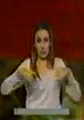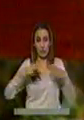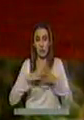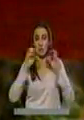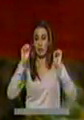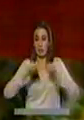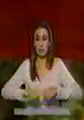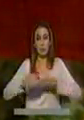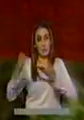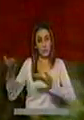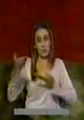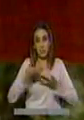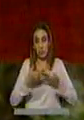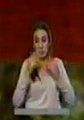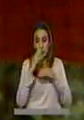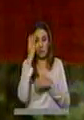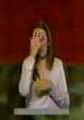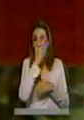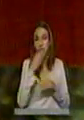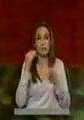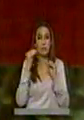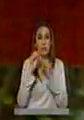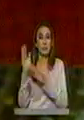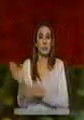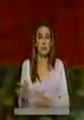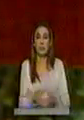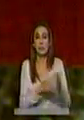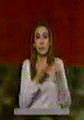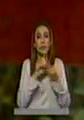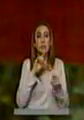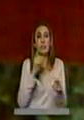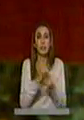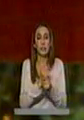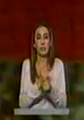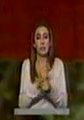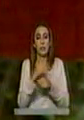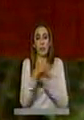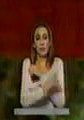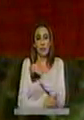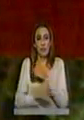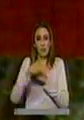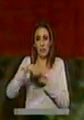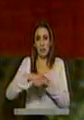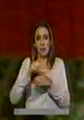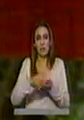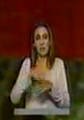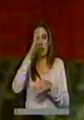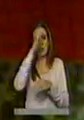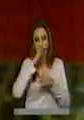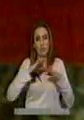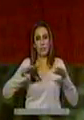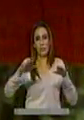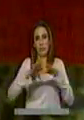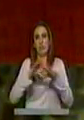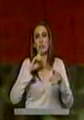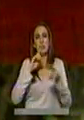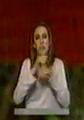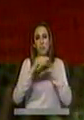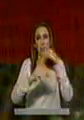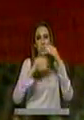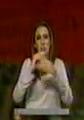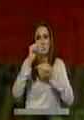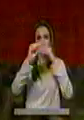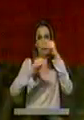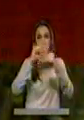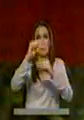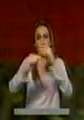tú decías tan certeramente, Rocío, que este país está bendecido, que tenemos muchísimas posibilidades, y ahora lo que